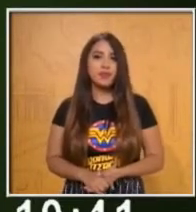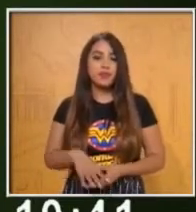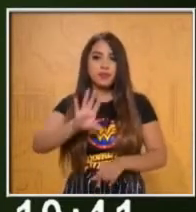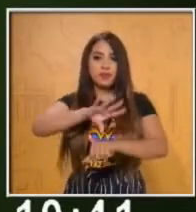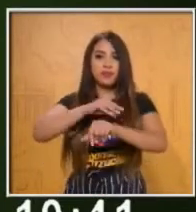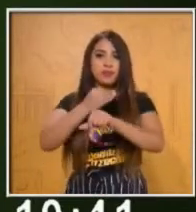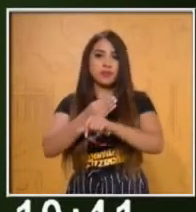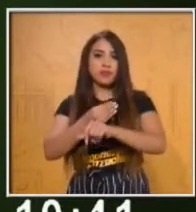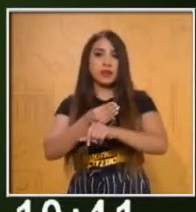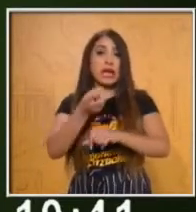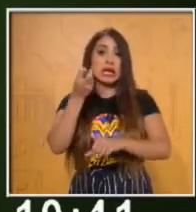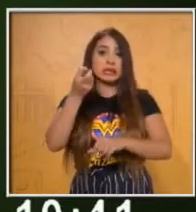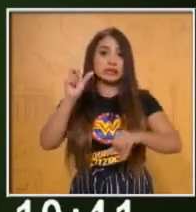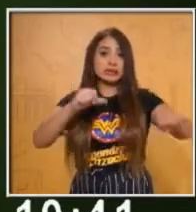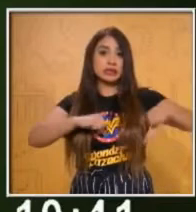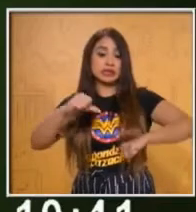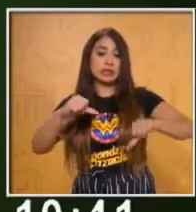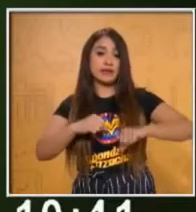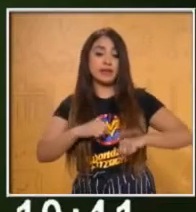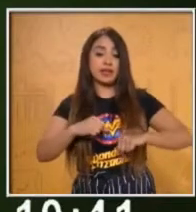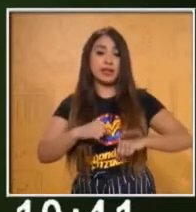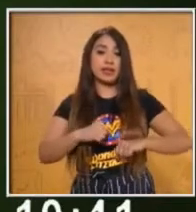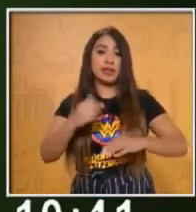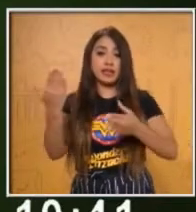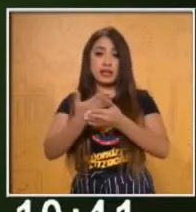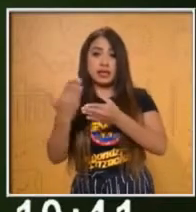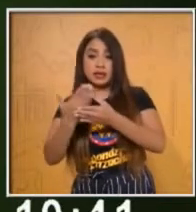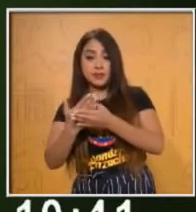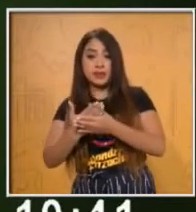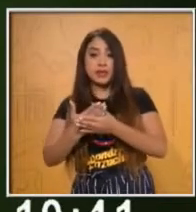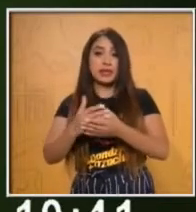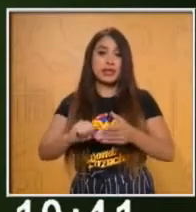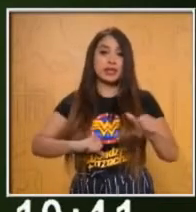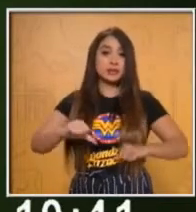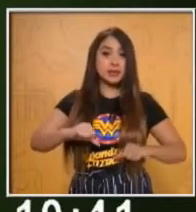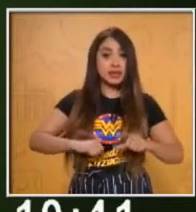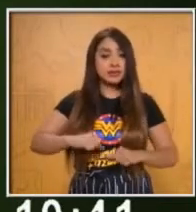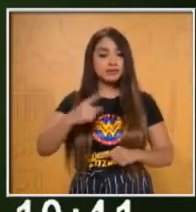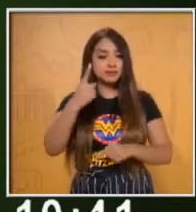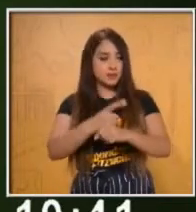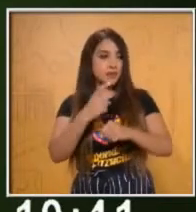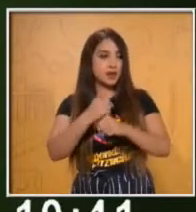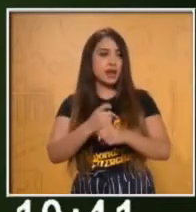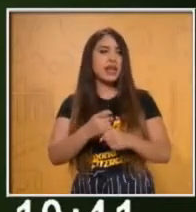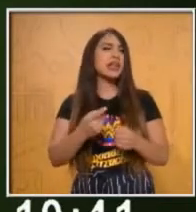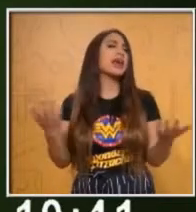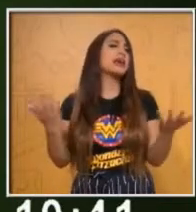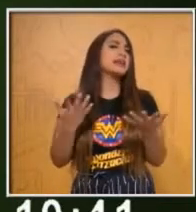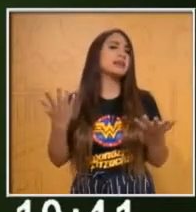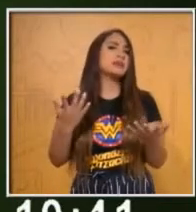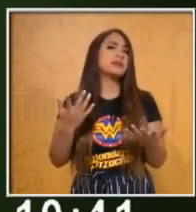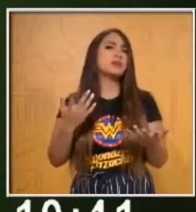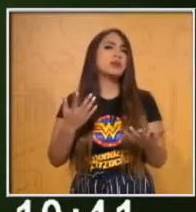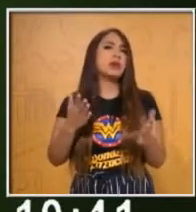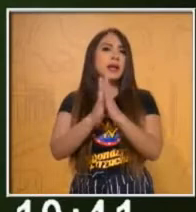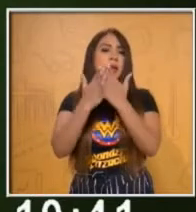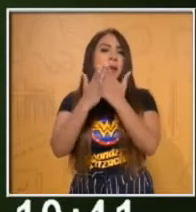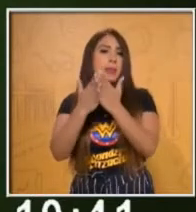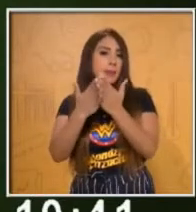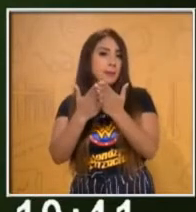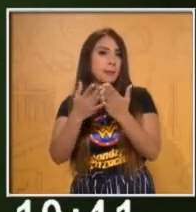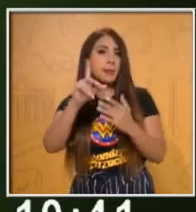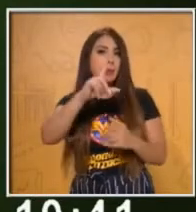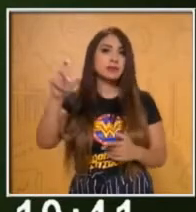esta es la actividad para la carpeta de experiencias primer grado. ¿Qué hicimos? Primero contestamos la página